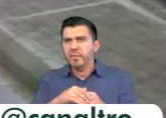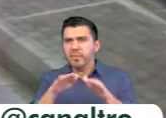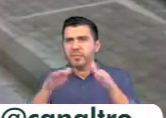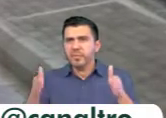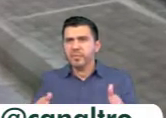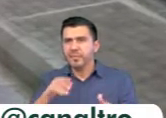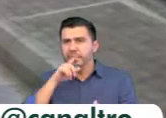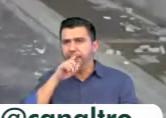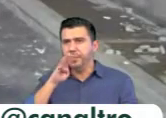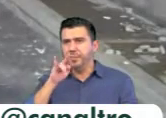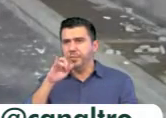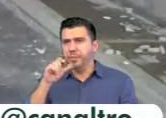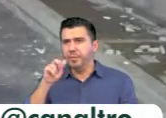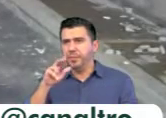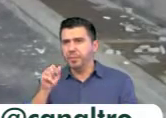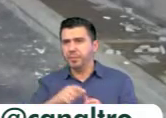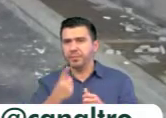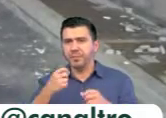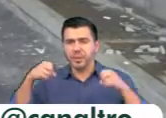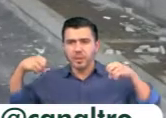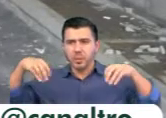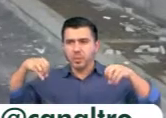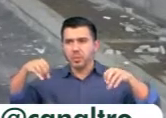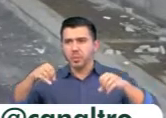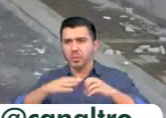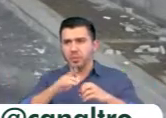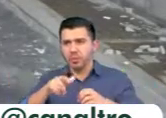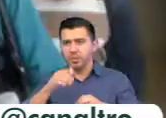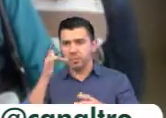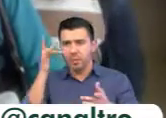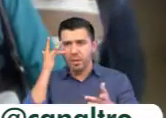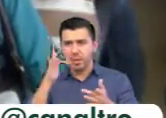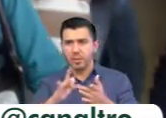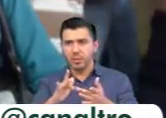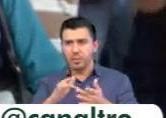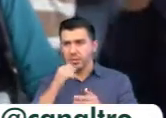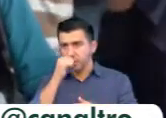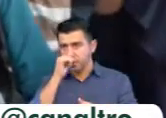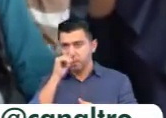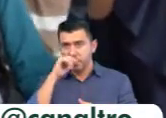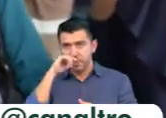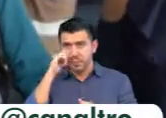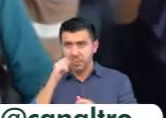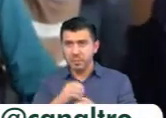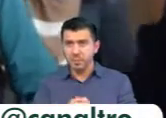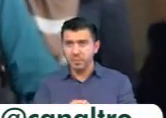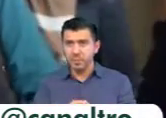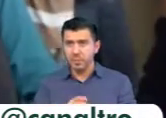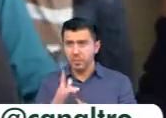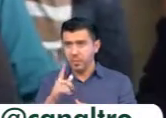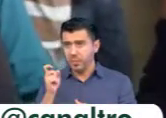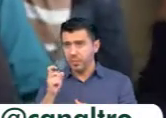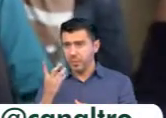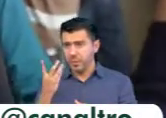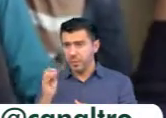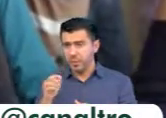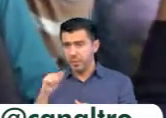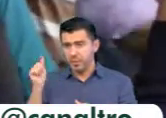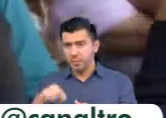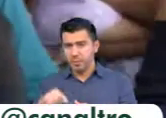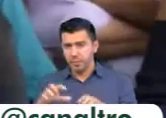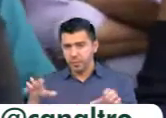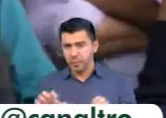mientras se instala la iluminación y la señalización adecuada lo que es los deprimidos están 100% ejecutados el que va a la